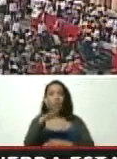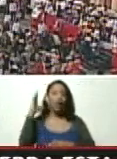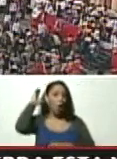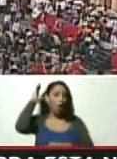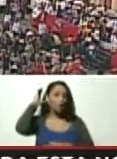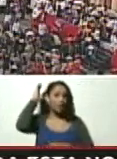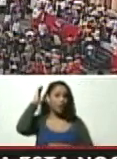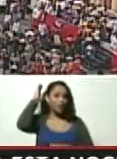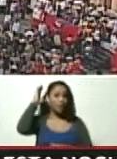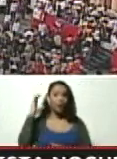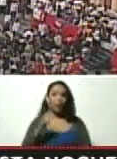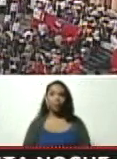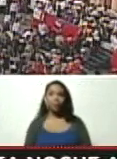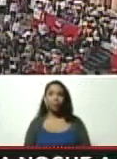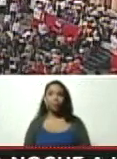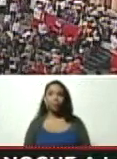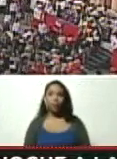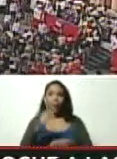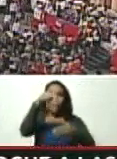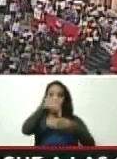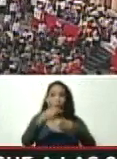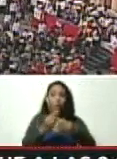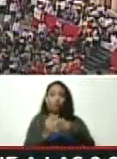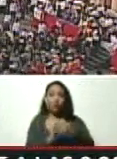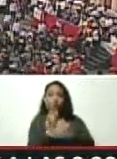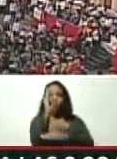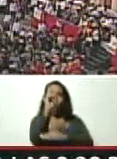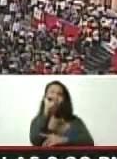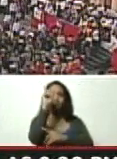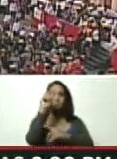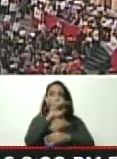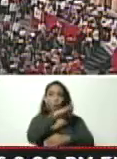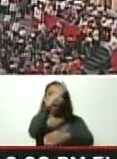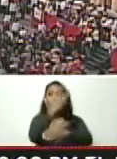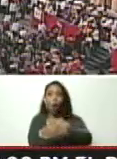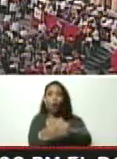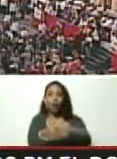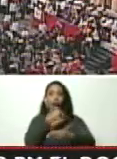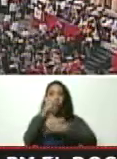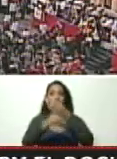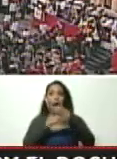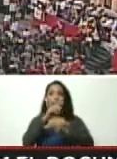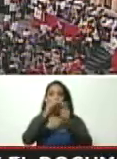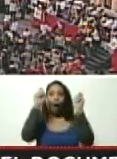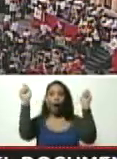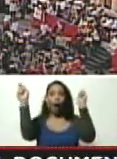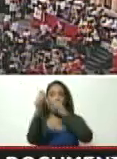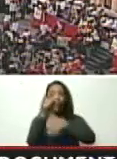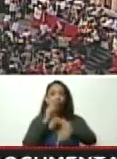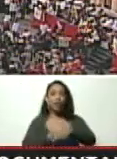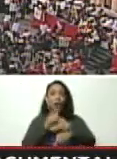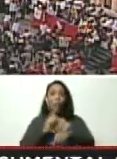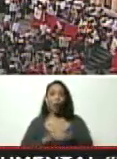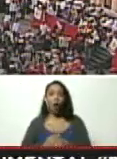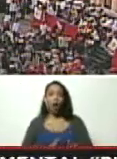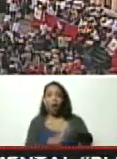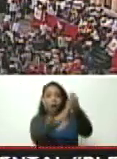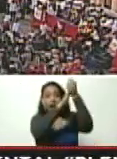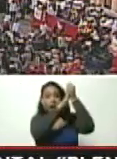conciencia, sembradores de un poder que trascienda los tiempos y las épocas, sembradores de un